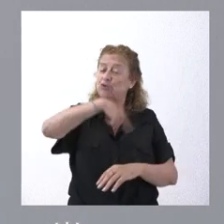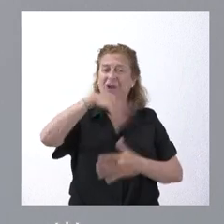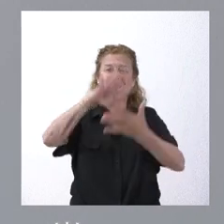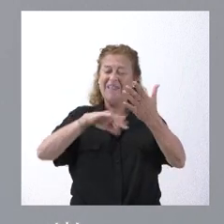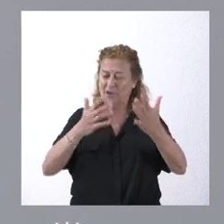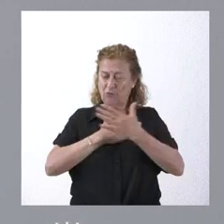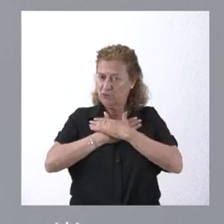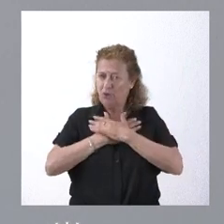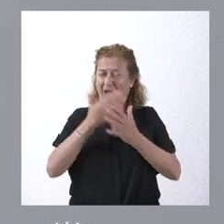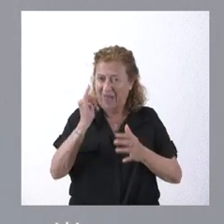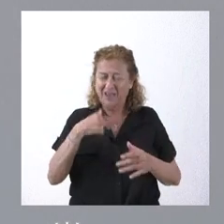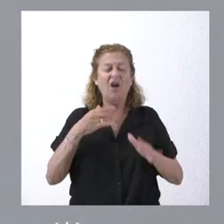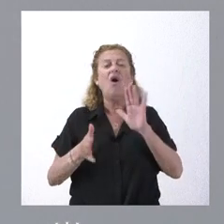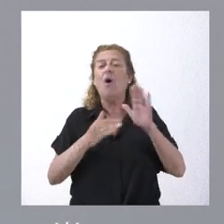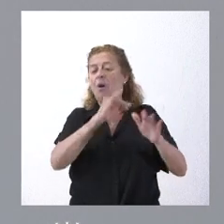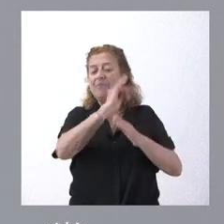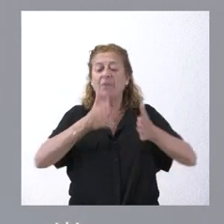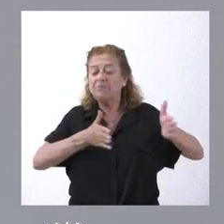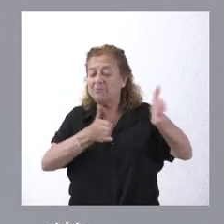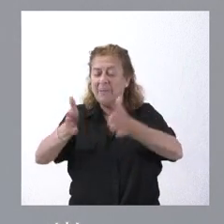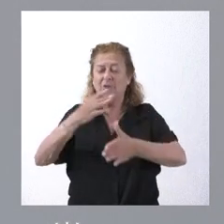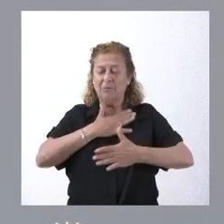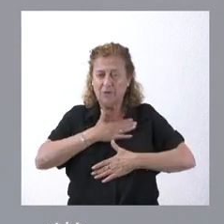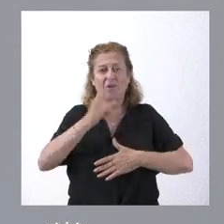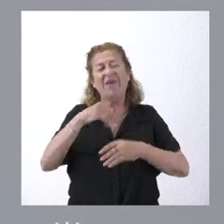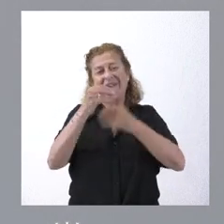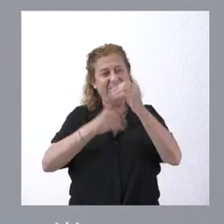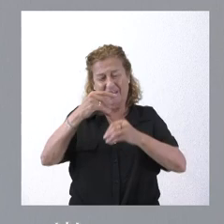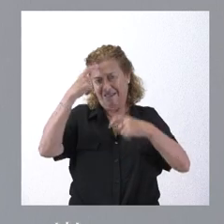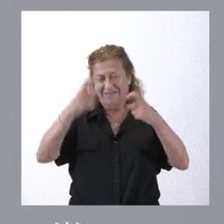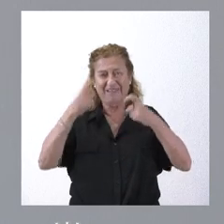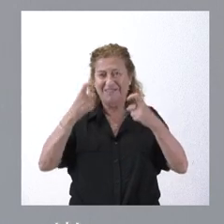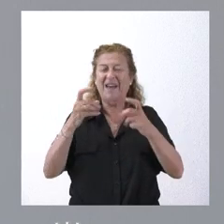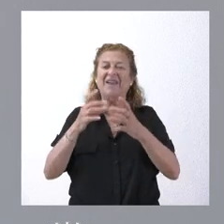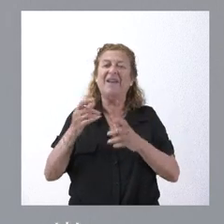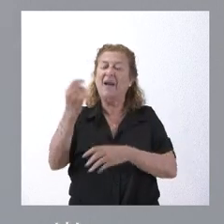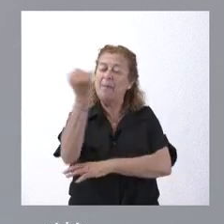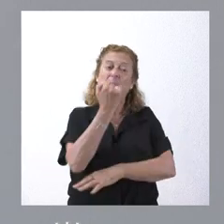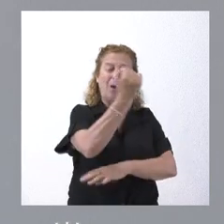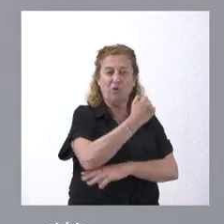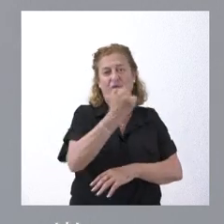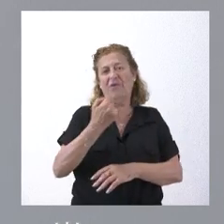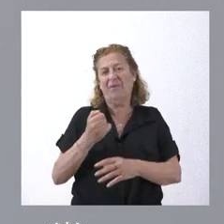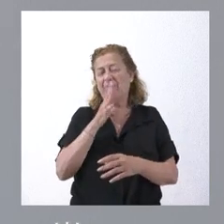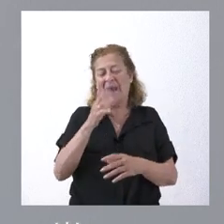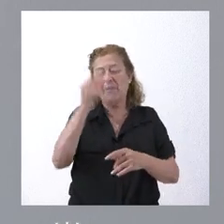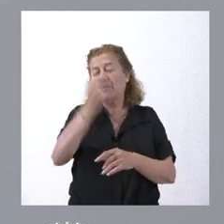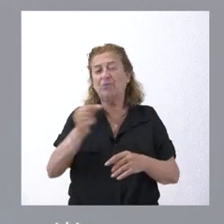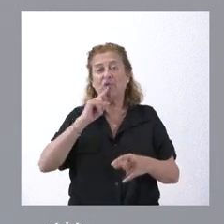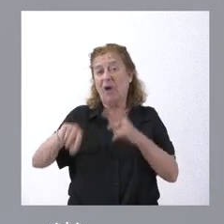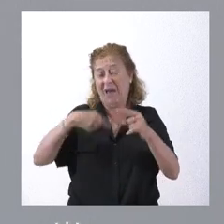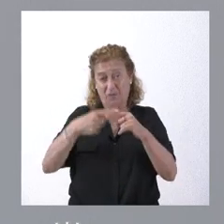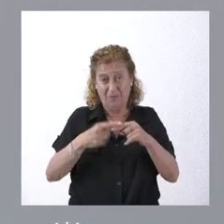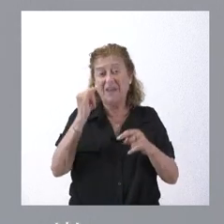ruta y vamos a seguir trabajando en el ámbito de Castilla y León intentando pues, concitar apoyos y respaldos para el presupuesto del próximo ejercicio